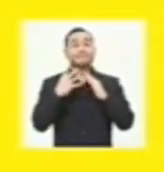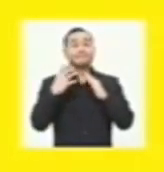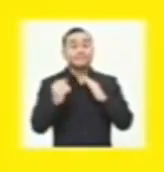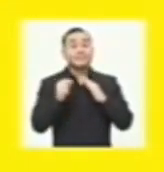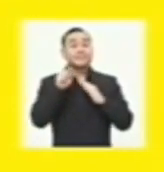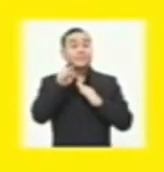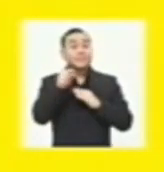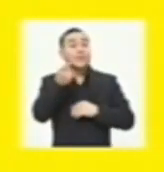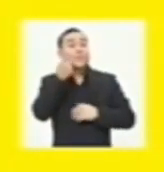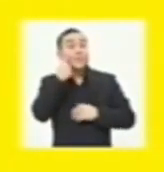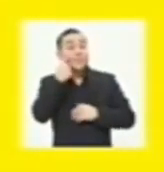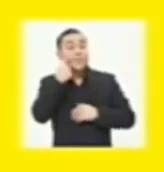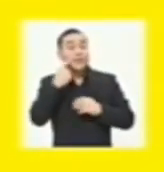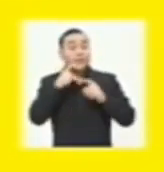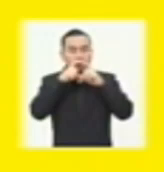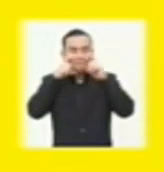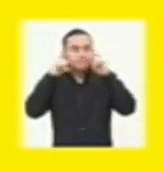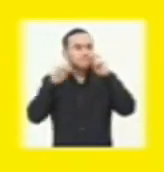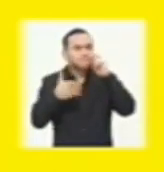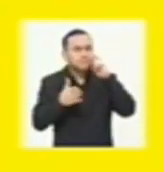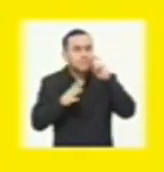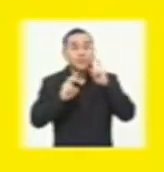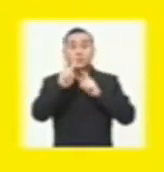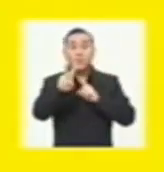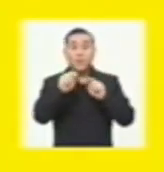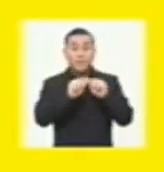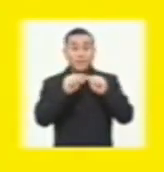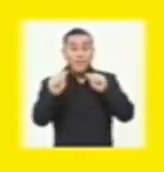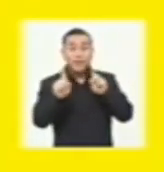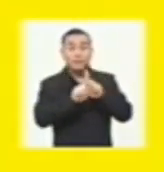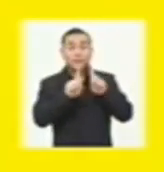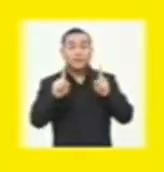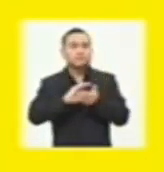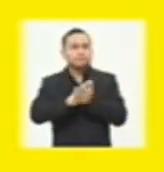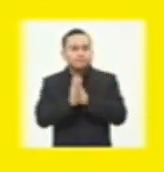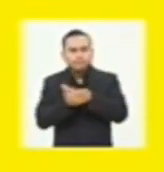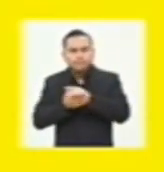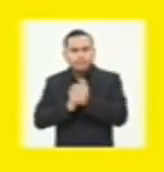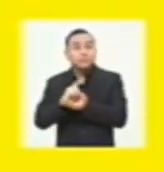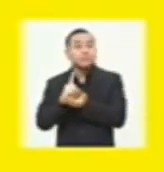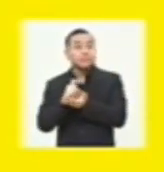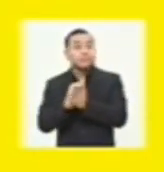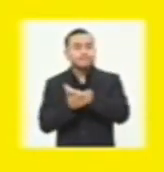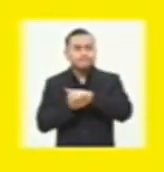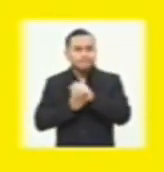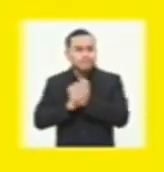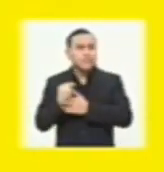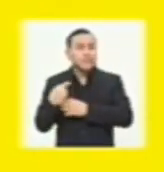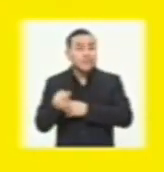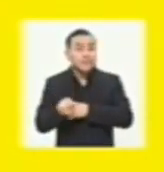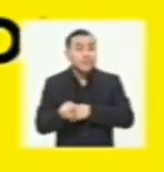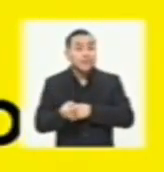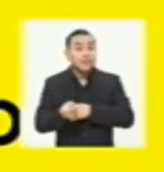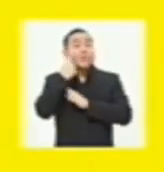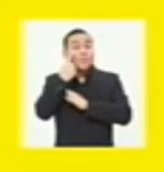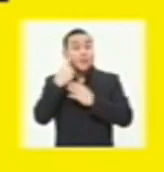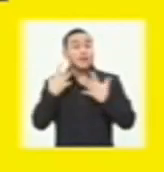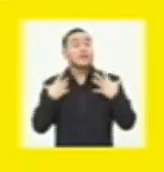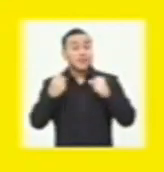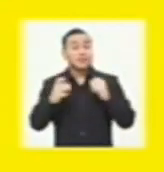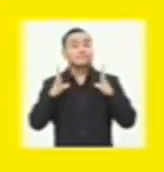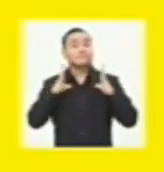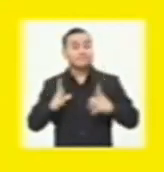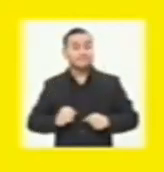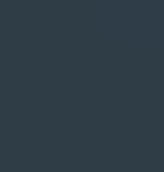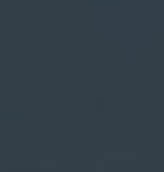Si sales de casa, usa siempre mascarilla. Mantén 2 metros de distancia. Lávate las manos con jabón y usa alcohol gel. No